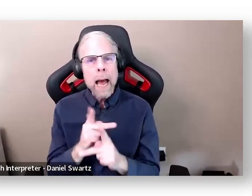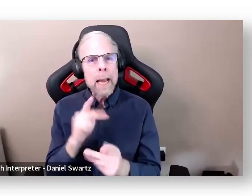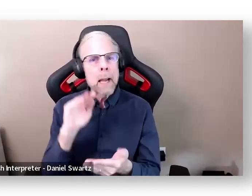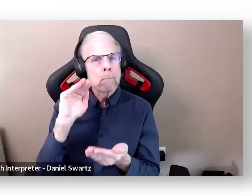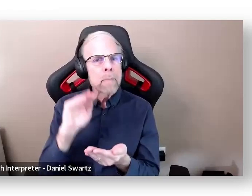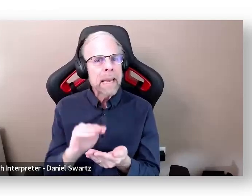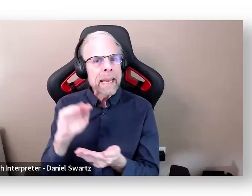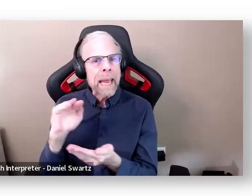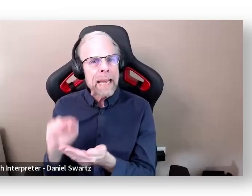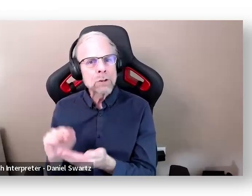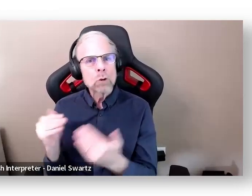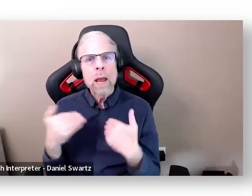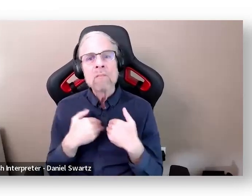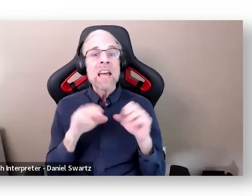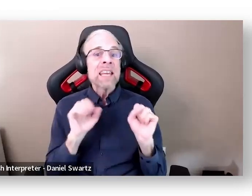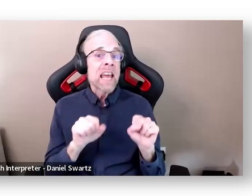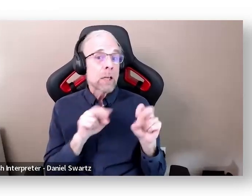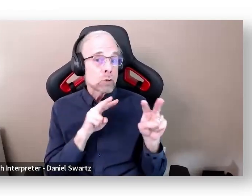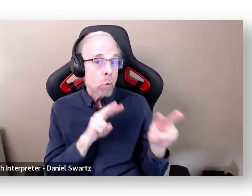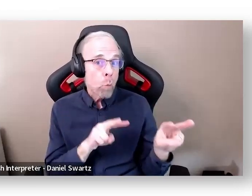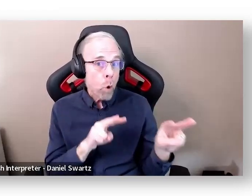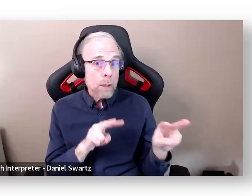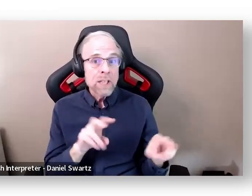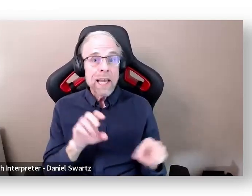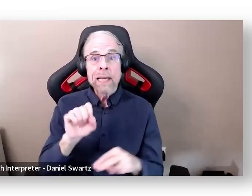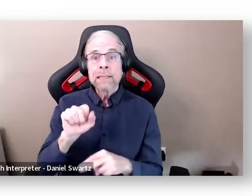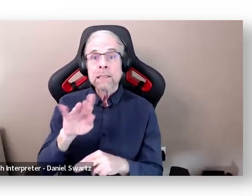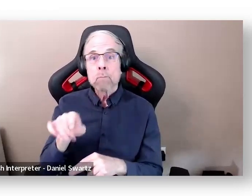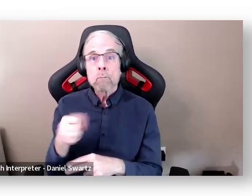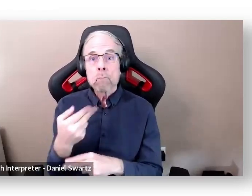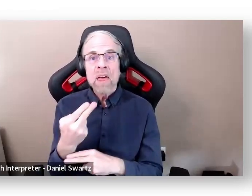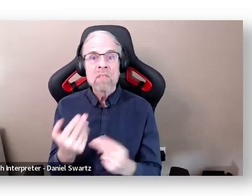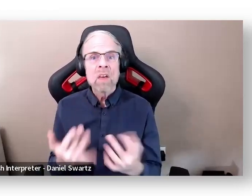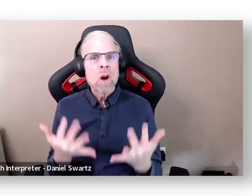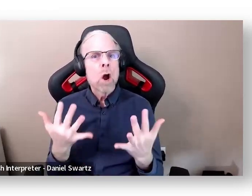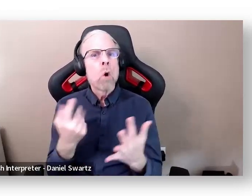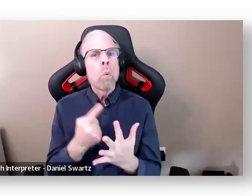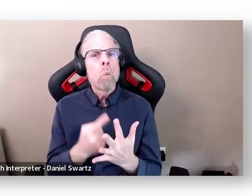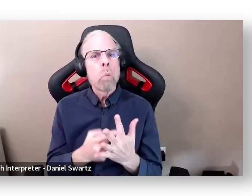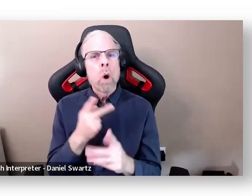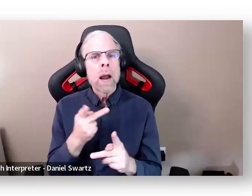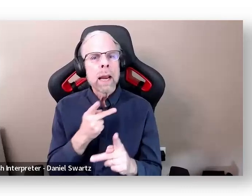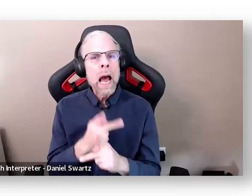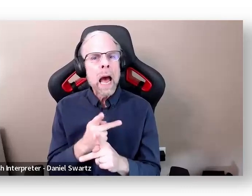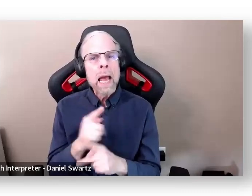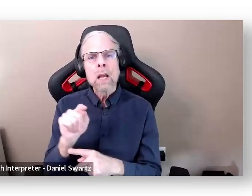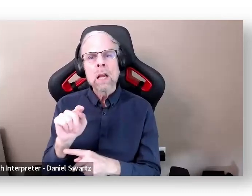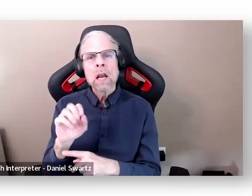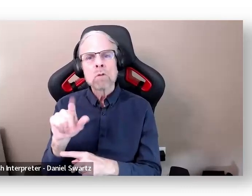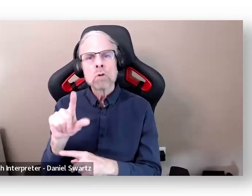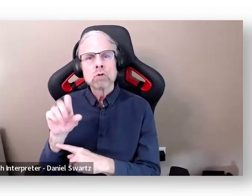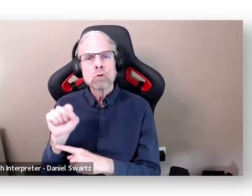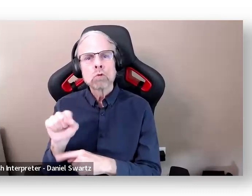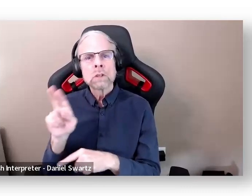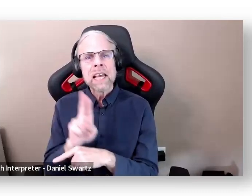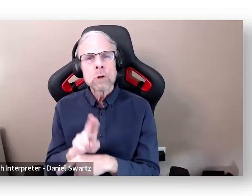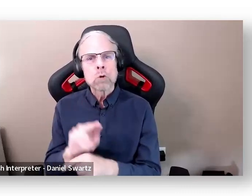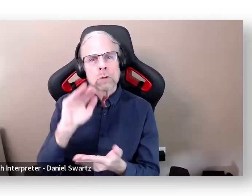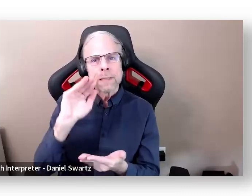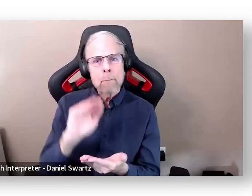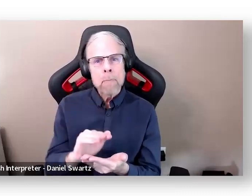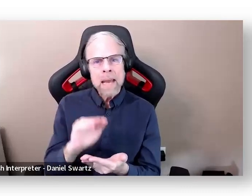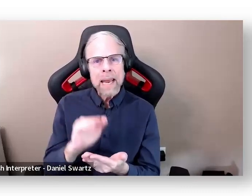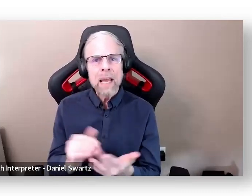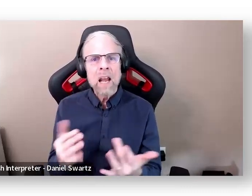la energía. Entonces, ¿qué tipo de energía, qué tipo de mitigación está haciendo Pacific Power? ¿Qué tipo de herramienta